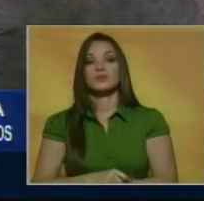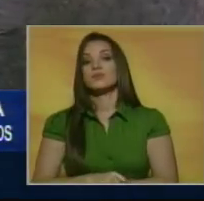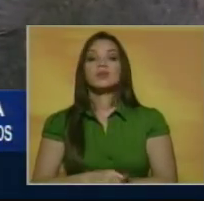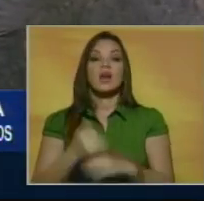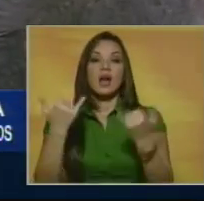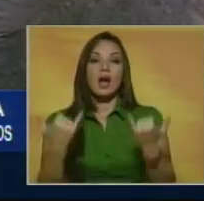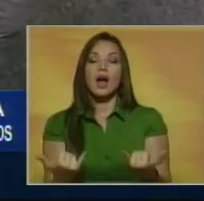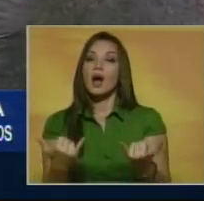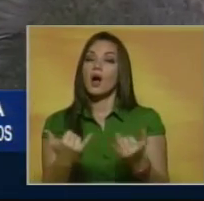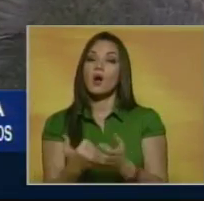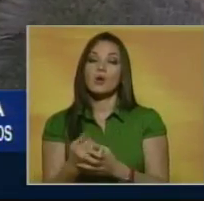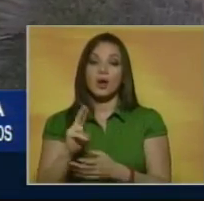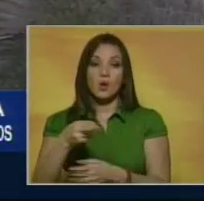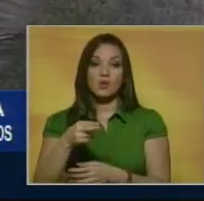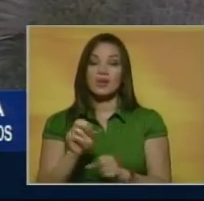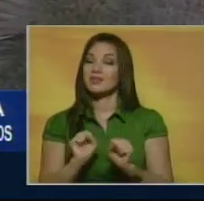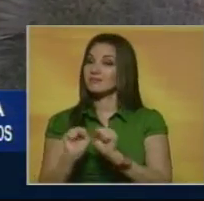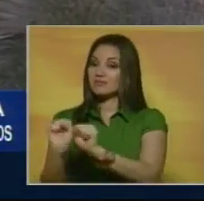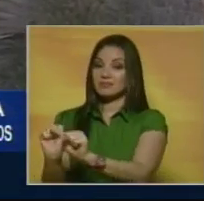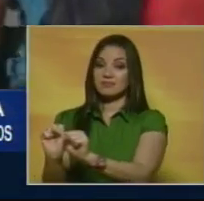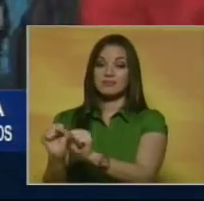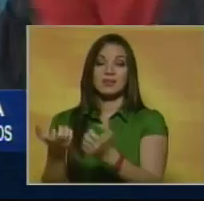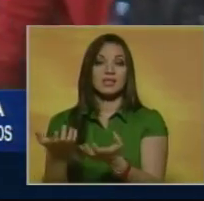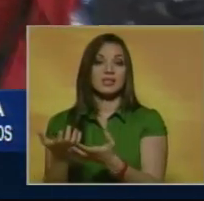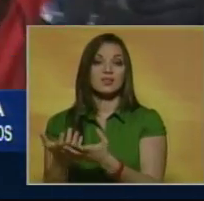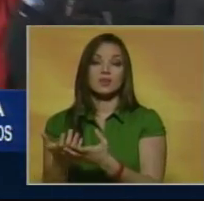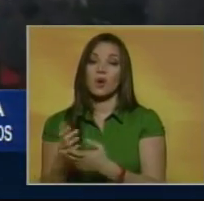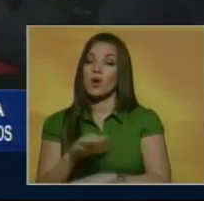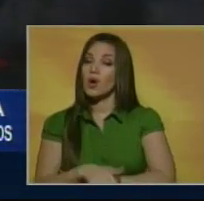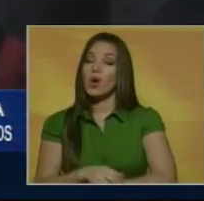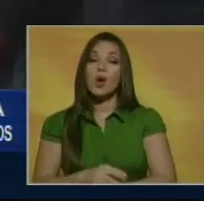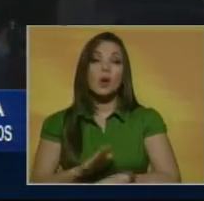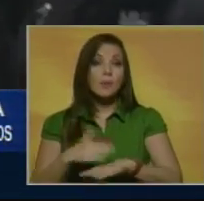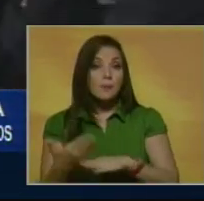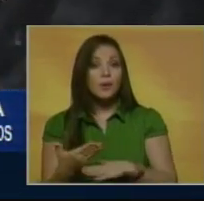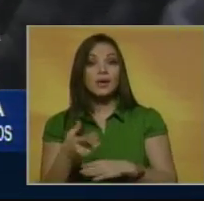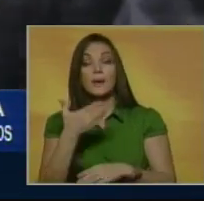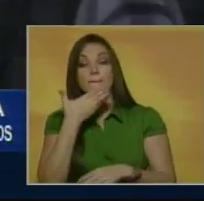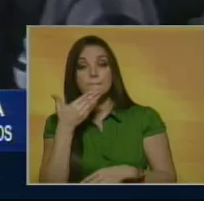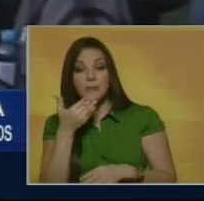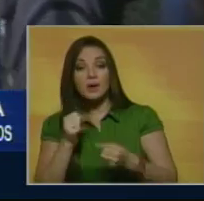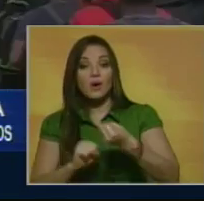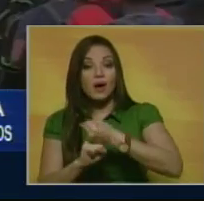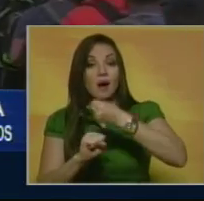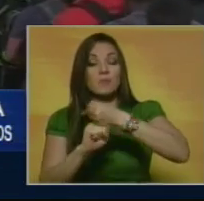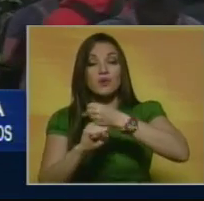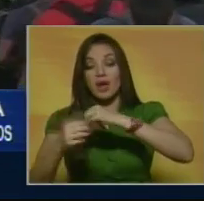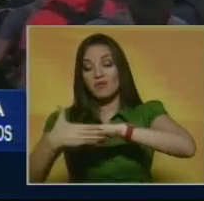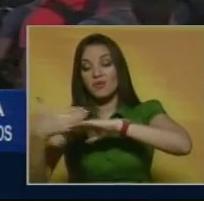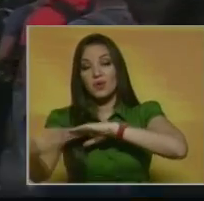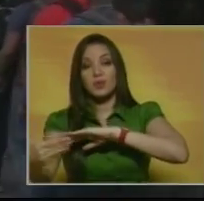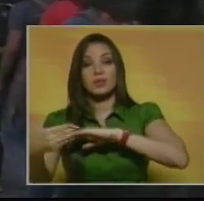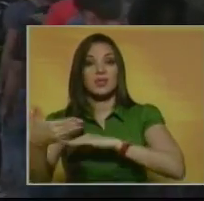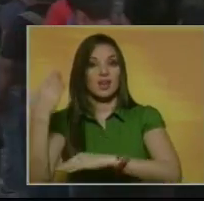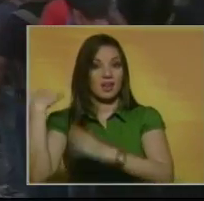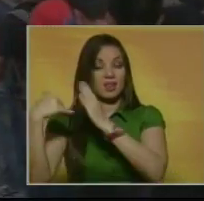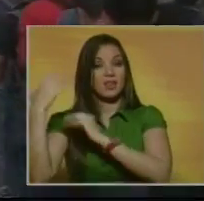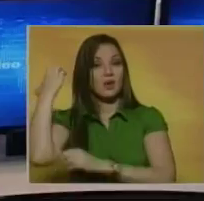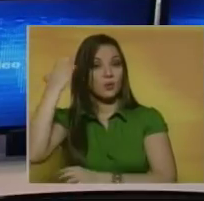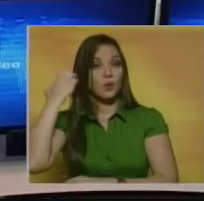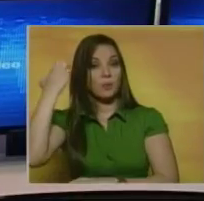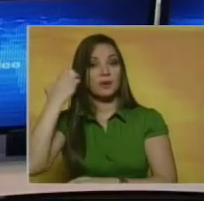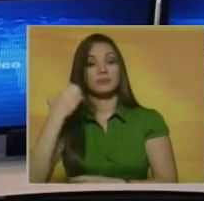rechazó participar en este sistema de reparto al considerar que la solución es el refuerzo de las fronteras exteriores del viejo